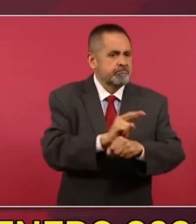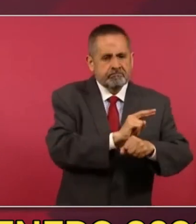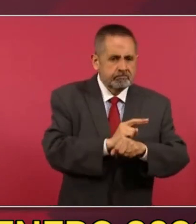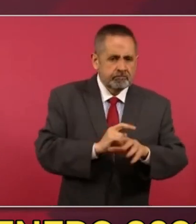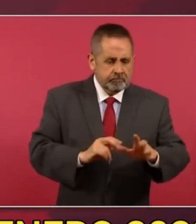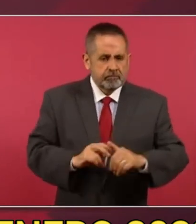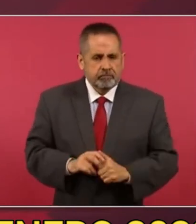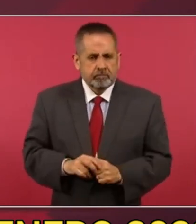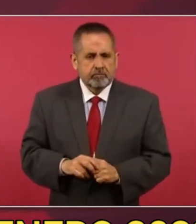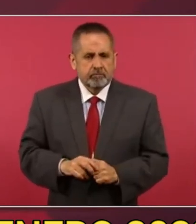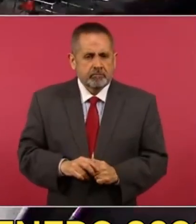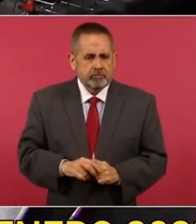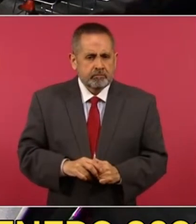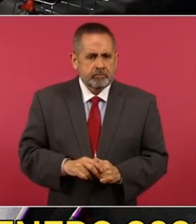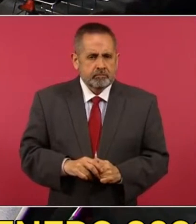Pero